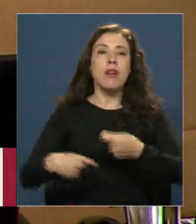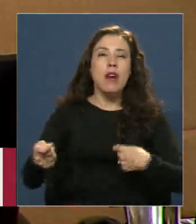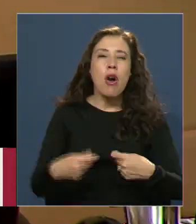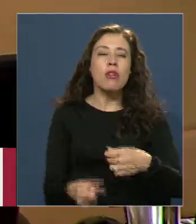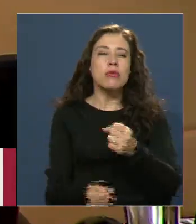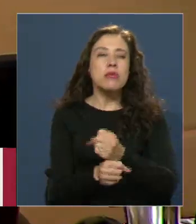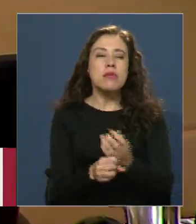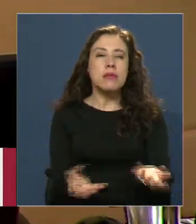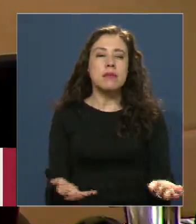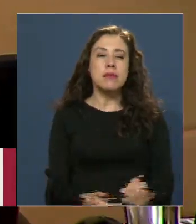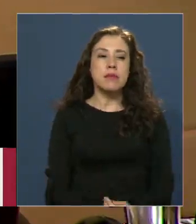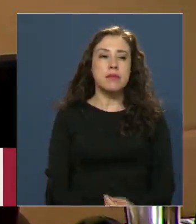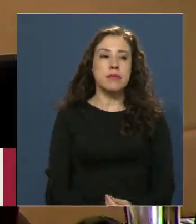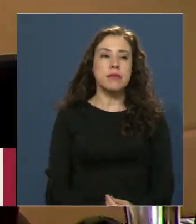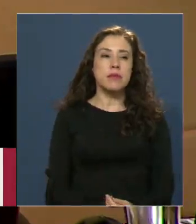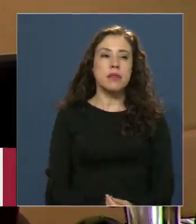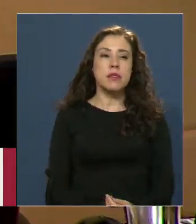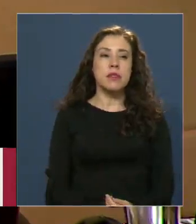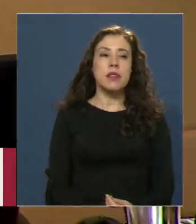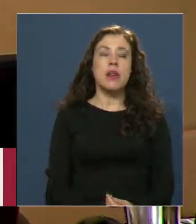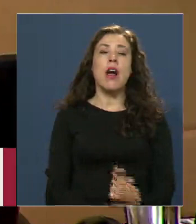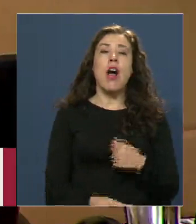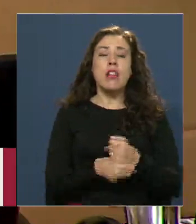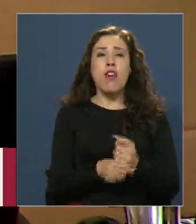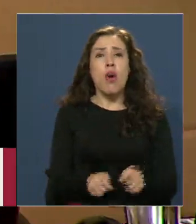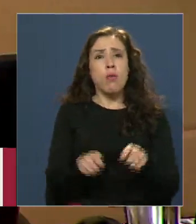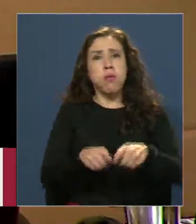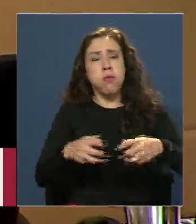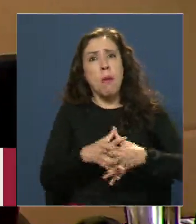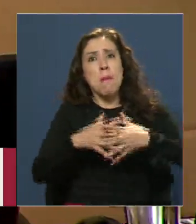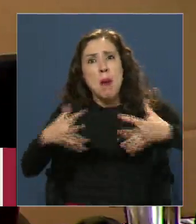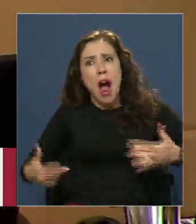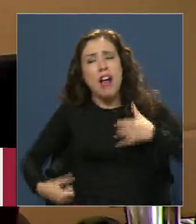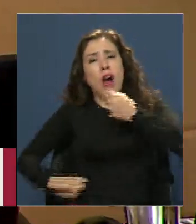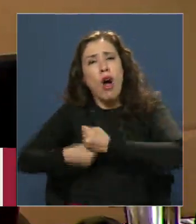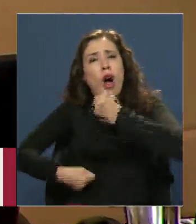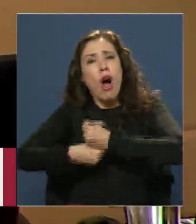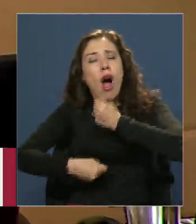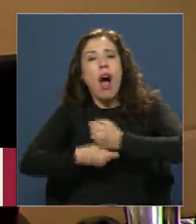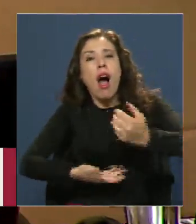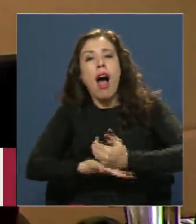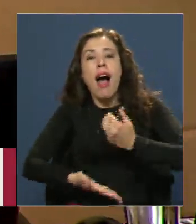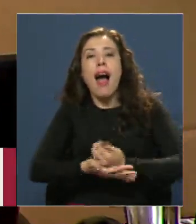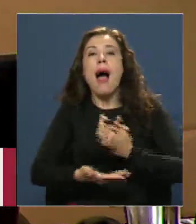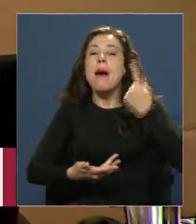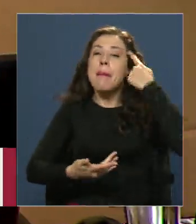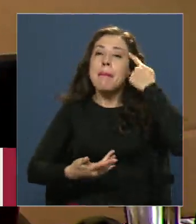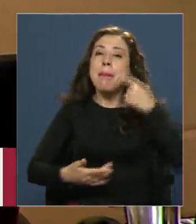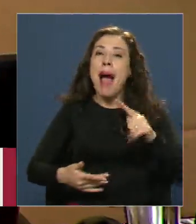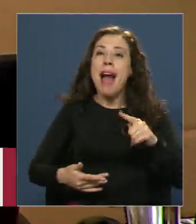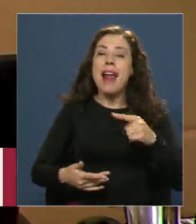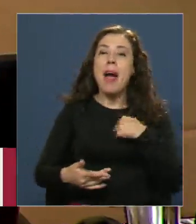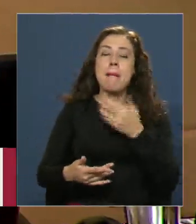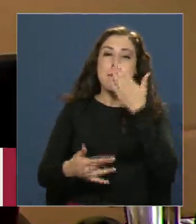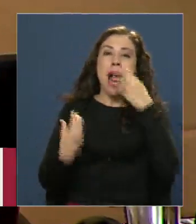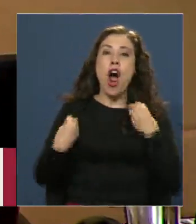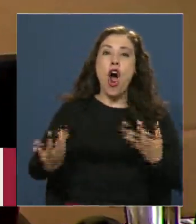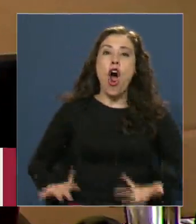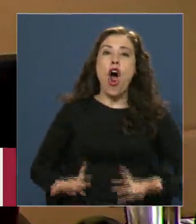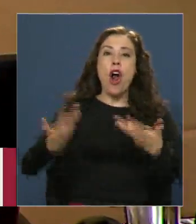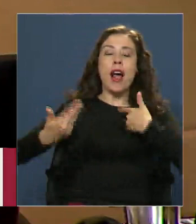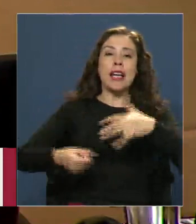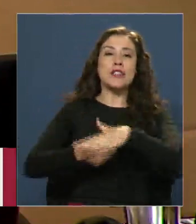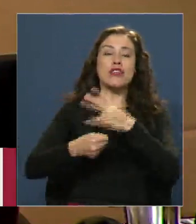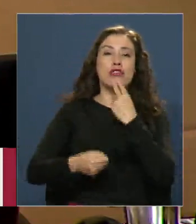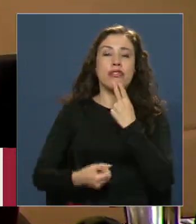veces trabajando mucho más que el resto para efectivamente poder salir de las condiciones de vida que tienen en un